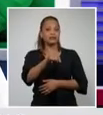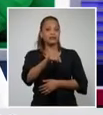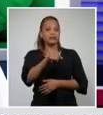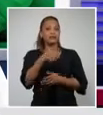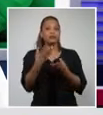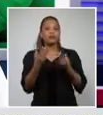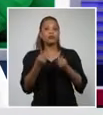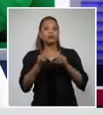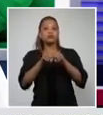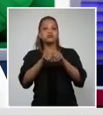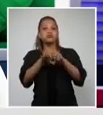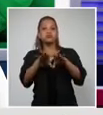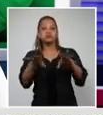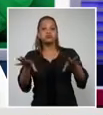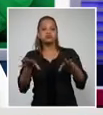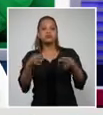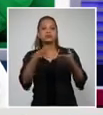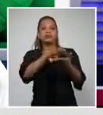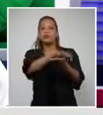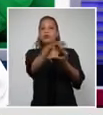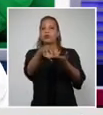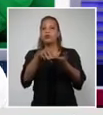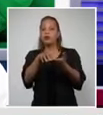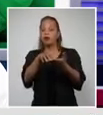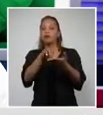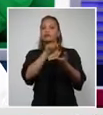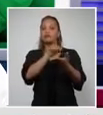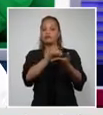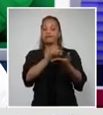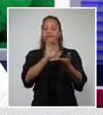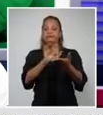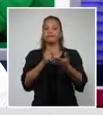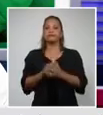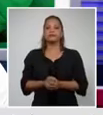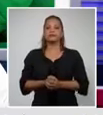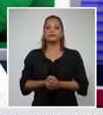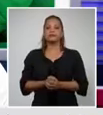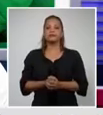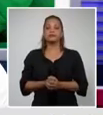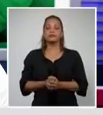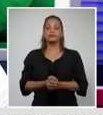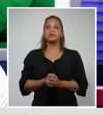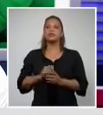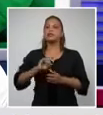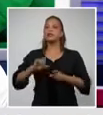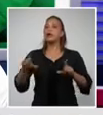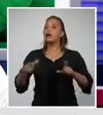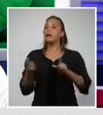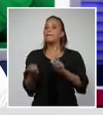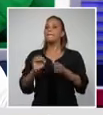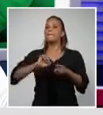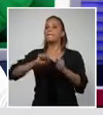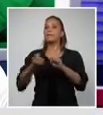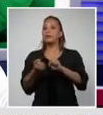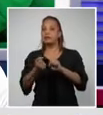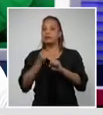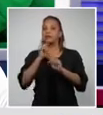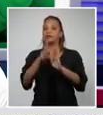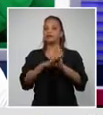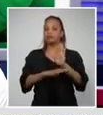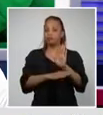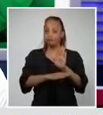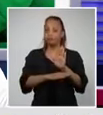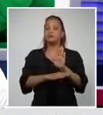enfrentando por todas las autoridades en el territorio, con medidas teniendo en cuenta el número de casos que se